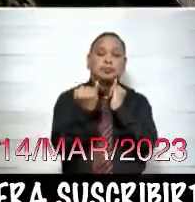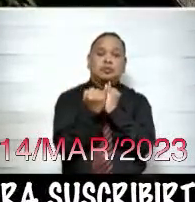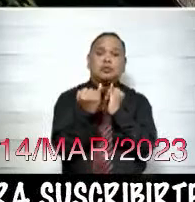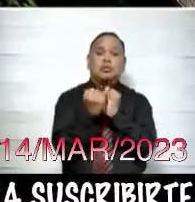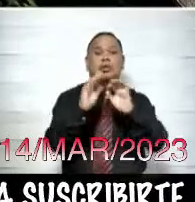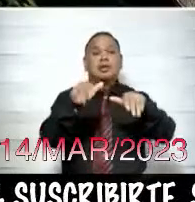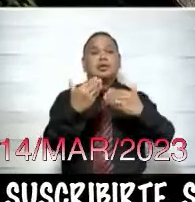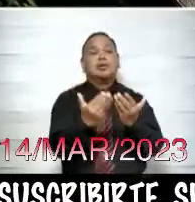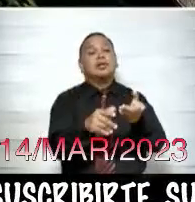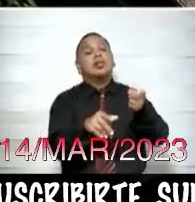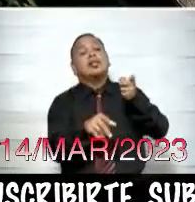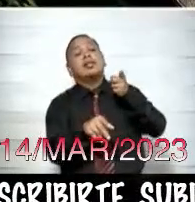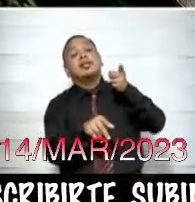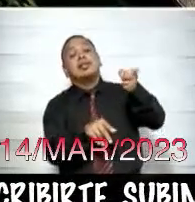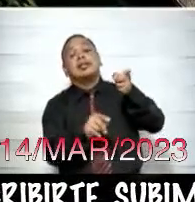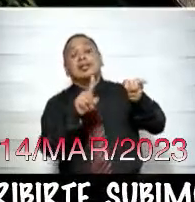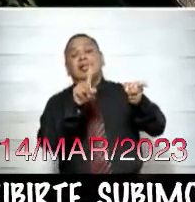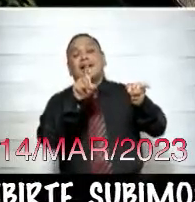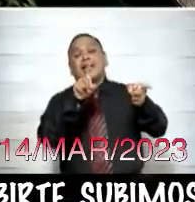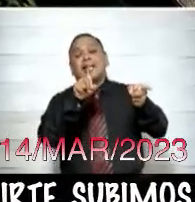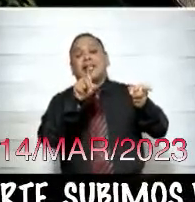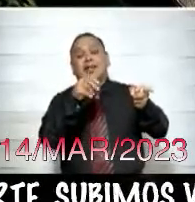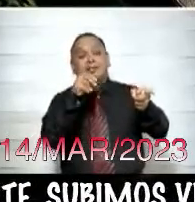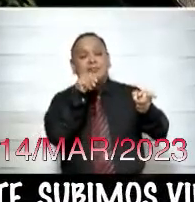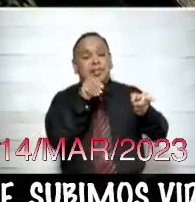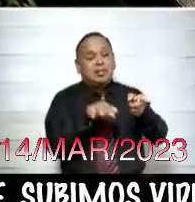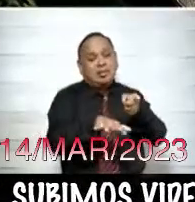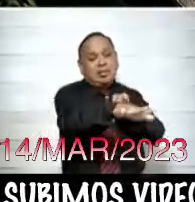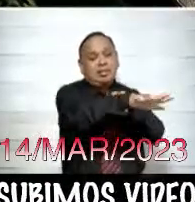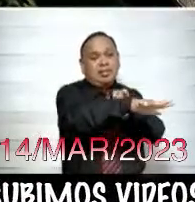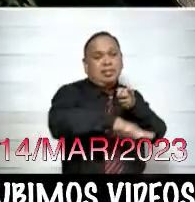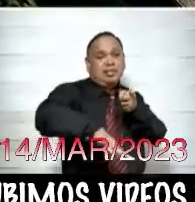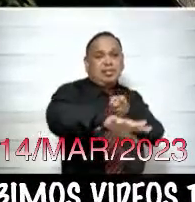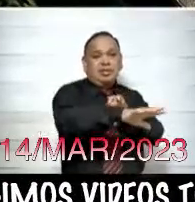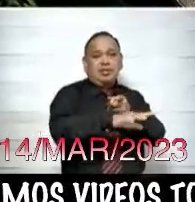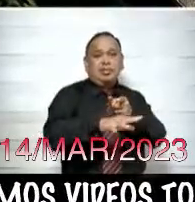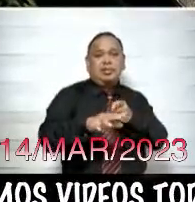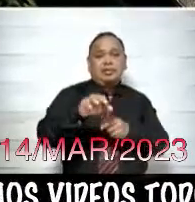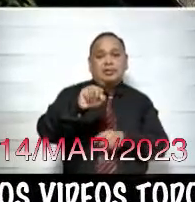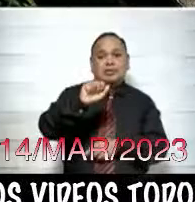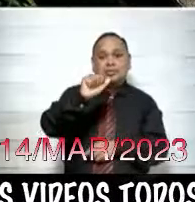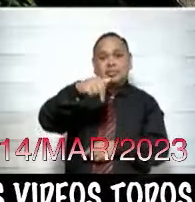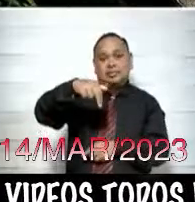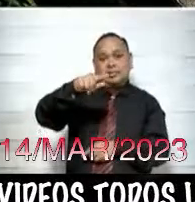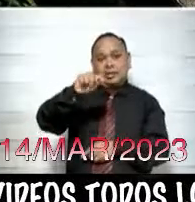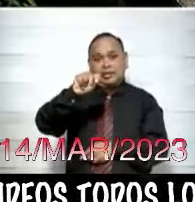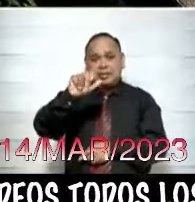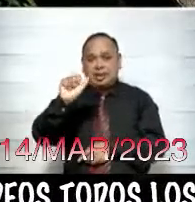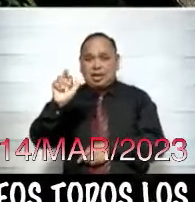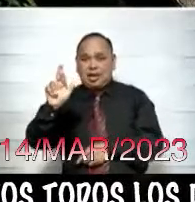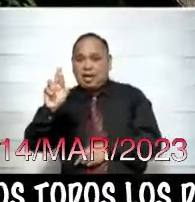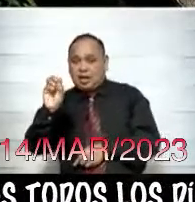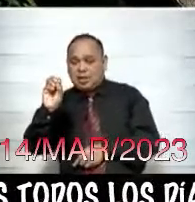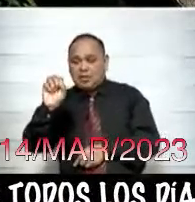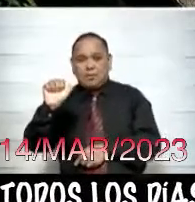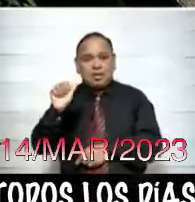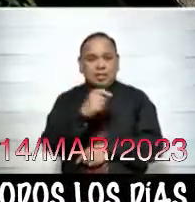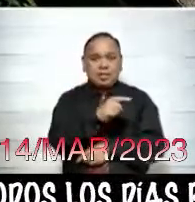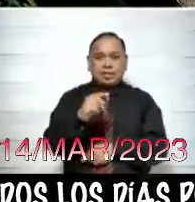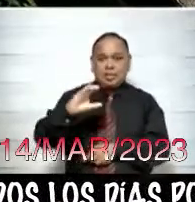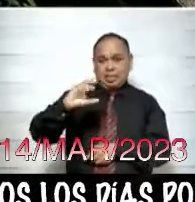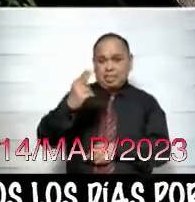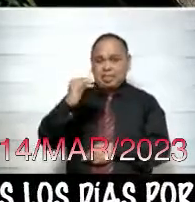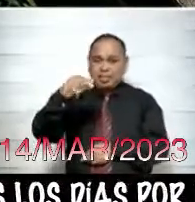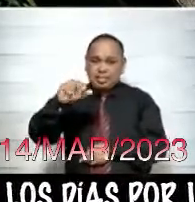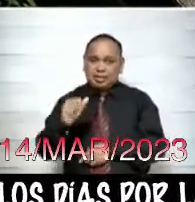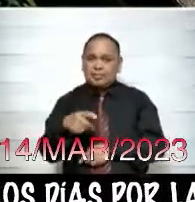mantenimiento a lo que es lo que nos da el agua desde Santa Rosa en China, y pues todavía seguimos padeciéndolo. Pero pues ellos dicen que estamos bien